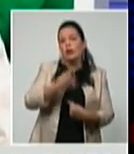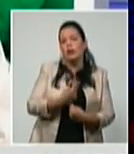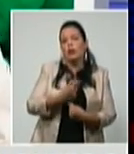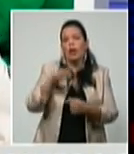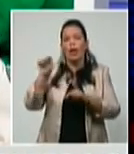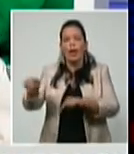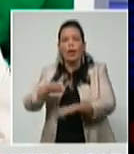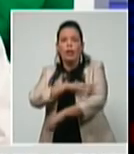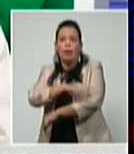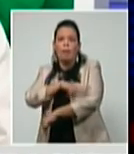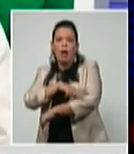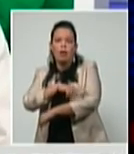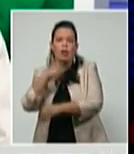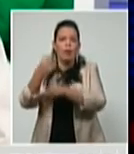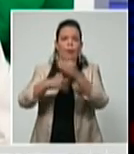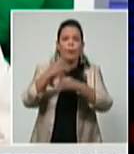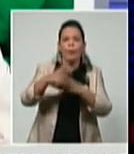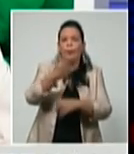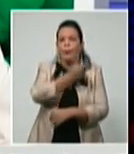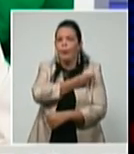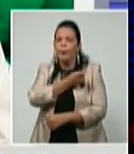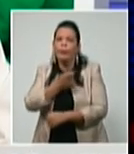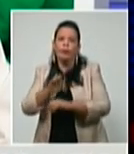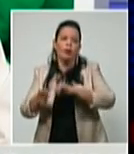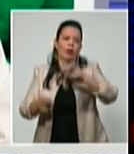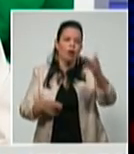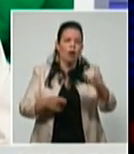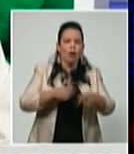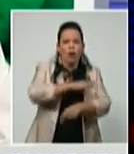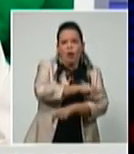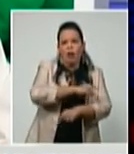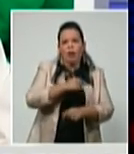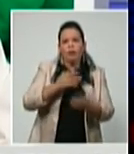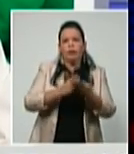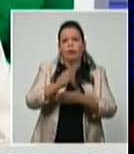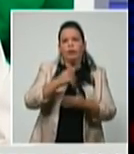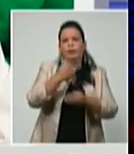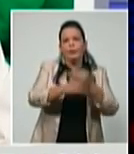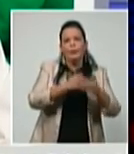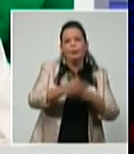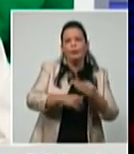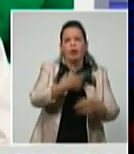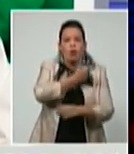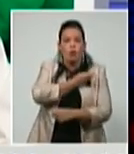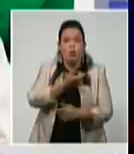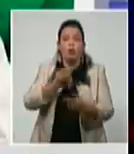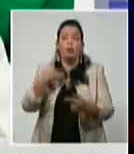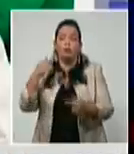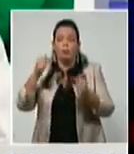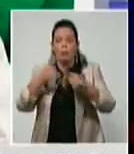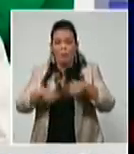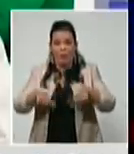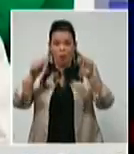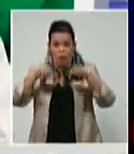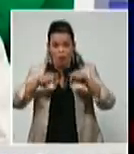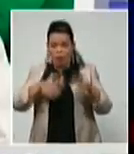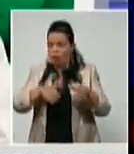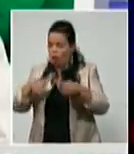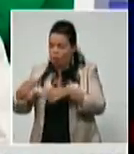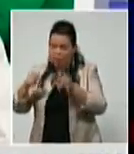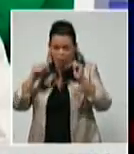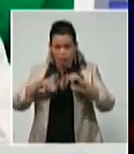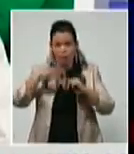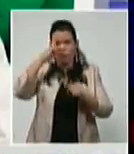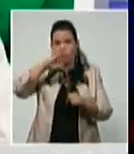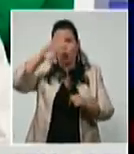esto, que si la de otro, pero indiscutiblemente se va trabajando. Y Cuba no se queda atrás. Yo creo que hemos tenido